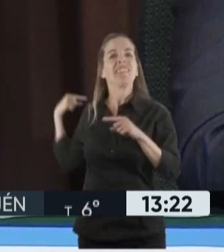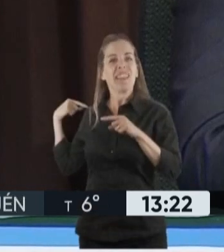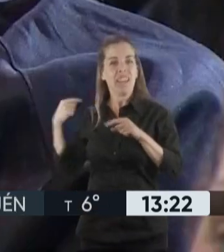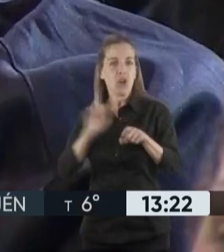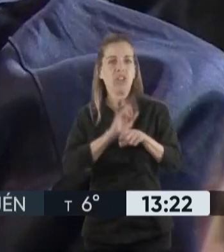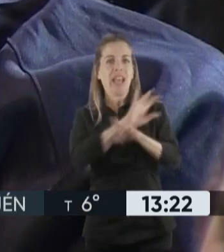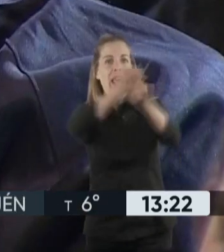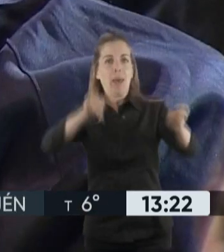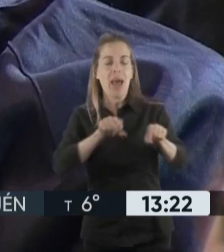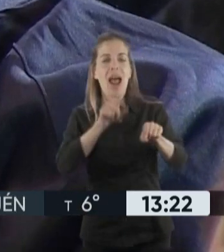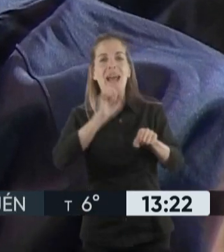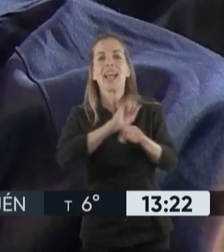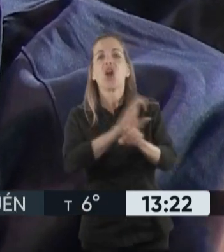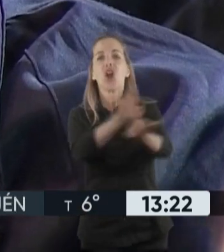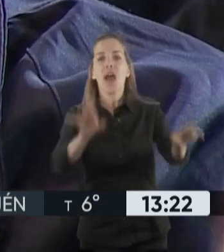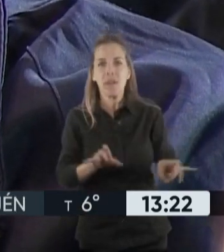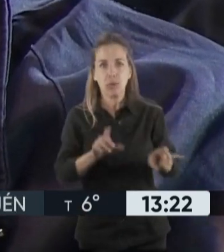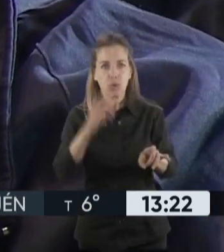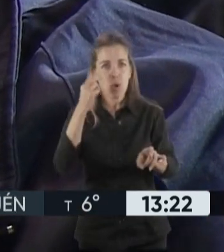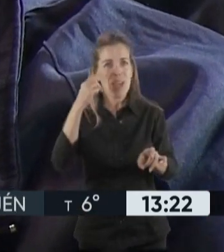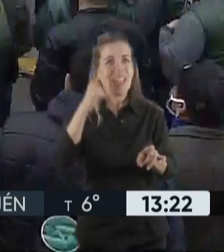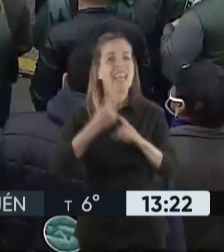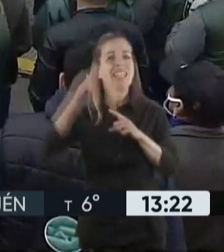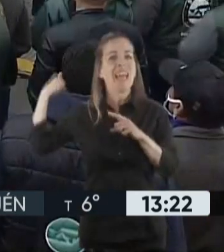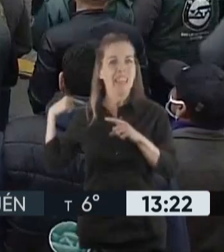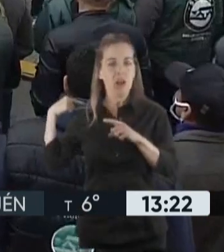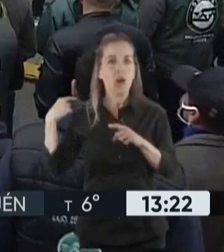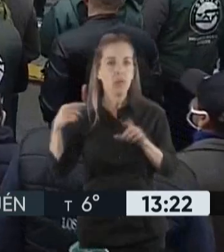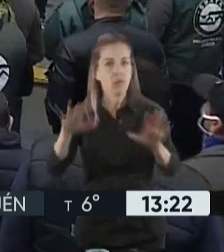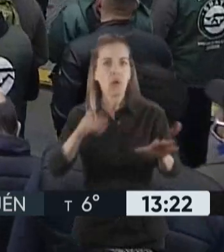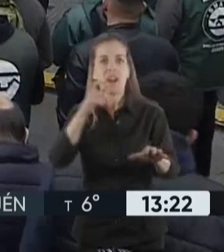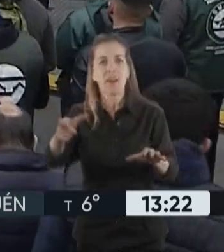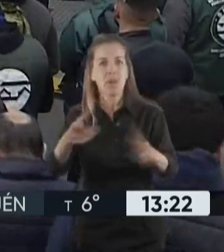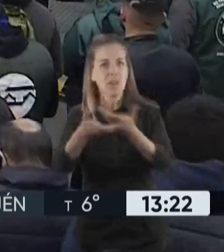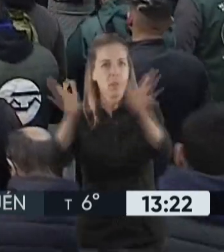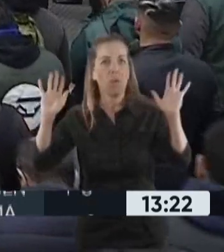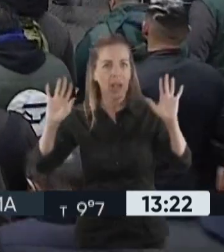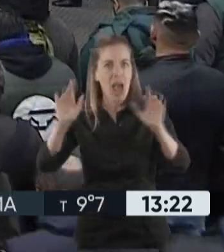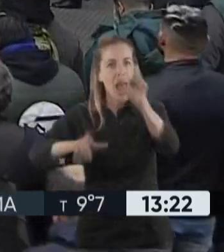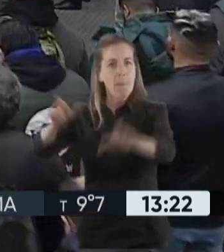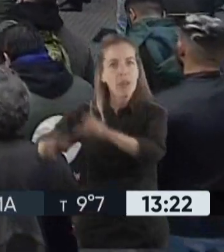a la pandemia. Pero me acuerdo que les contesté públicamente